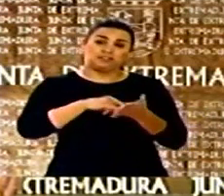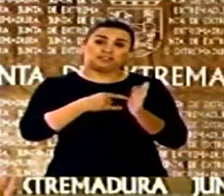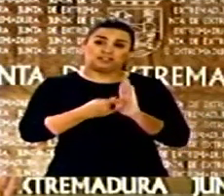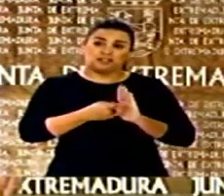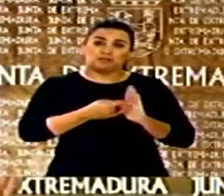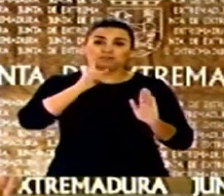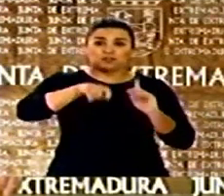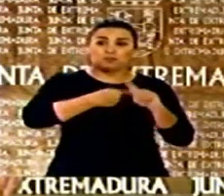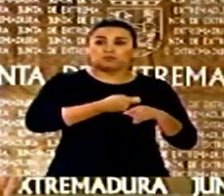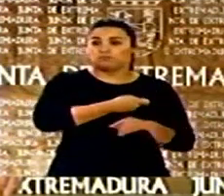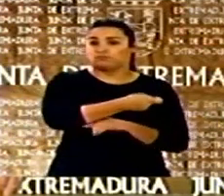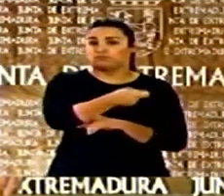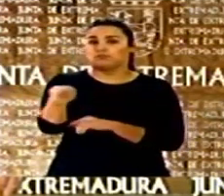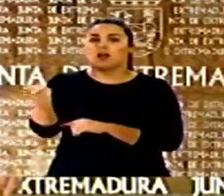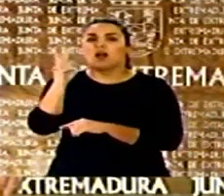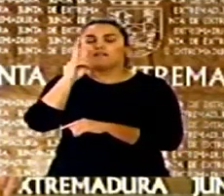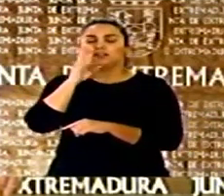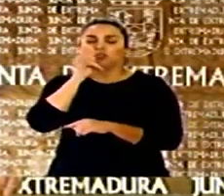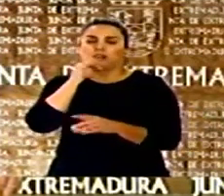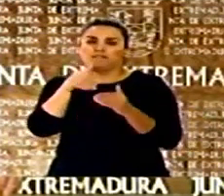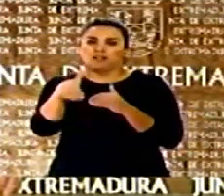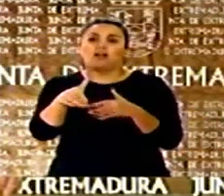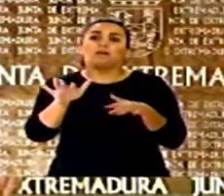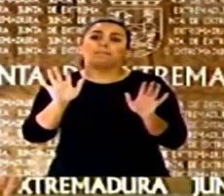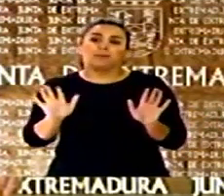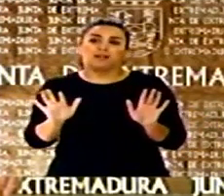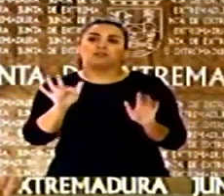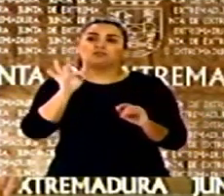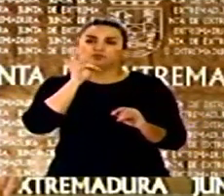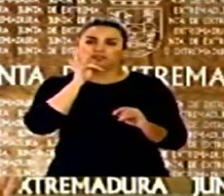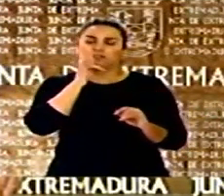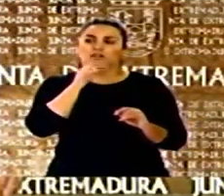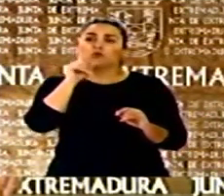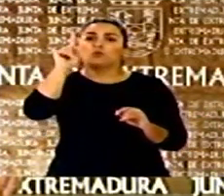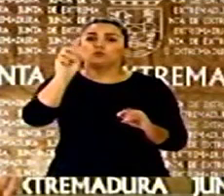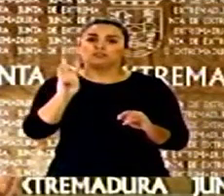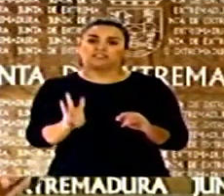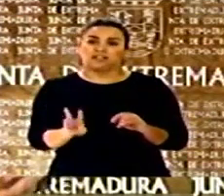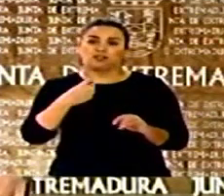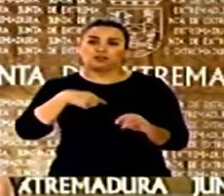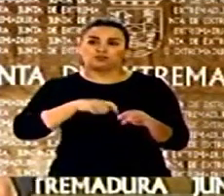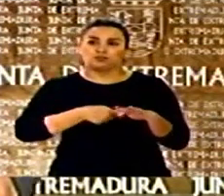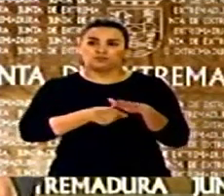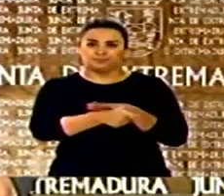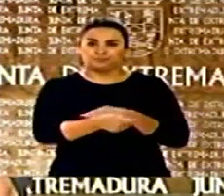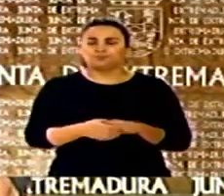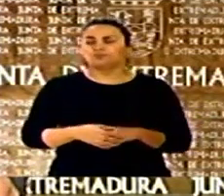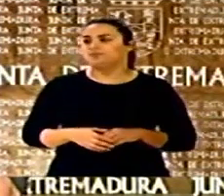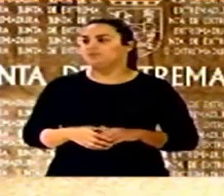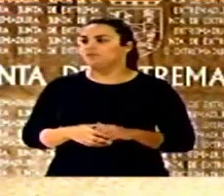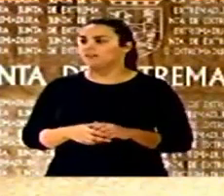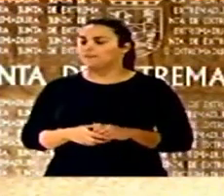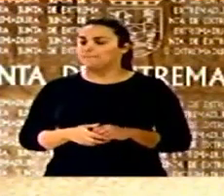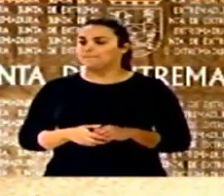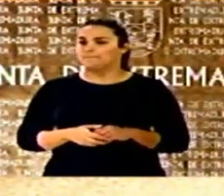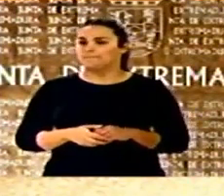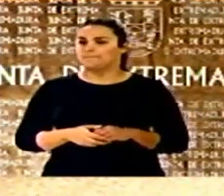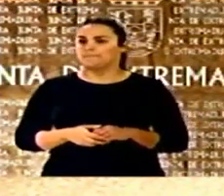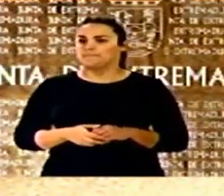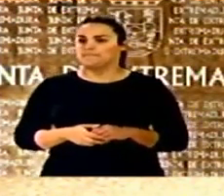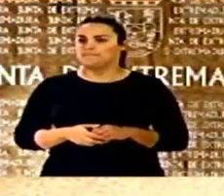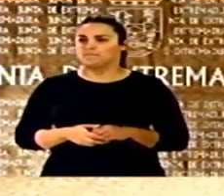semana de marzo o 1 de abril, no sé cuántas leyes tiene tramitando el Gobierno ahora, no sé si son 8 o 10 aproximadamente, ¿no? Sí, yo calculo que todas ellas se